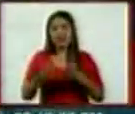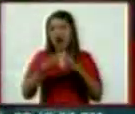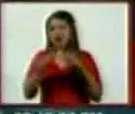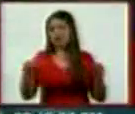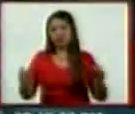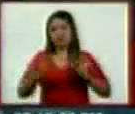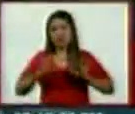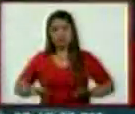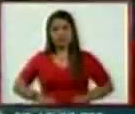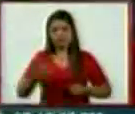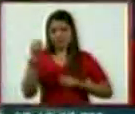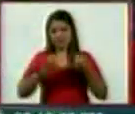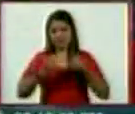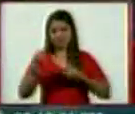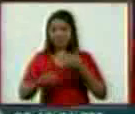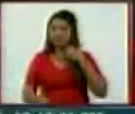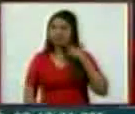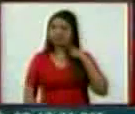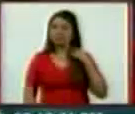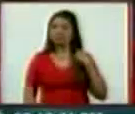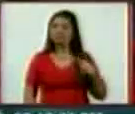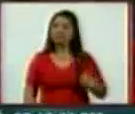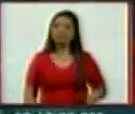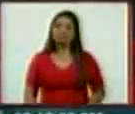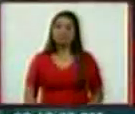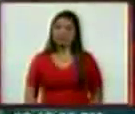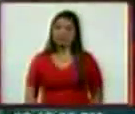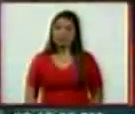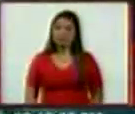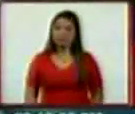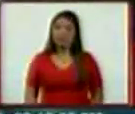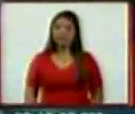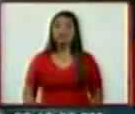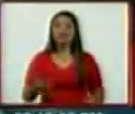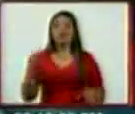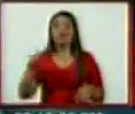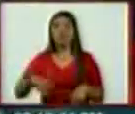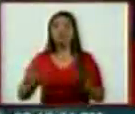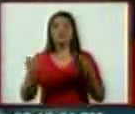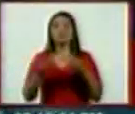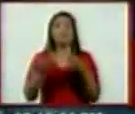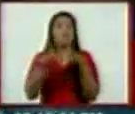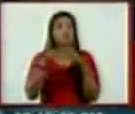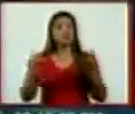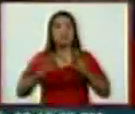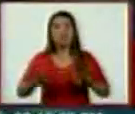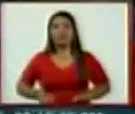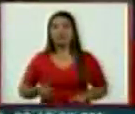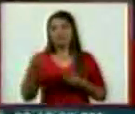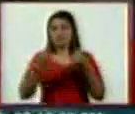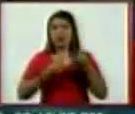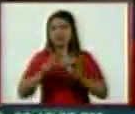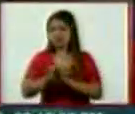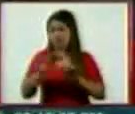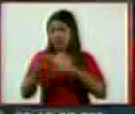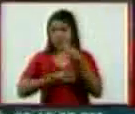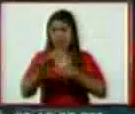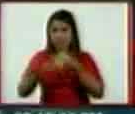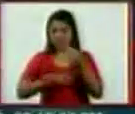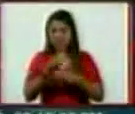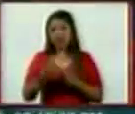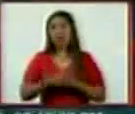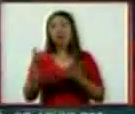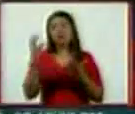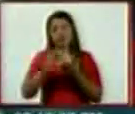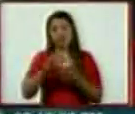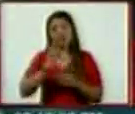transportistas. La SODI se reunirá con los transportistas, ya lo ha hecho, lo vamos a volver a